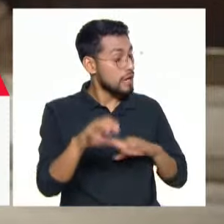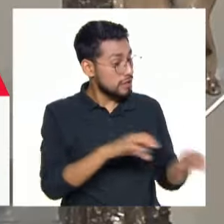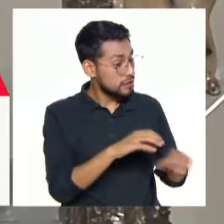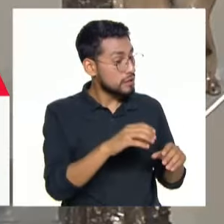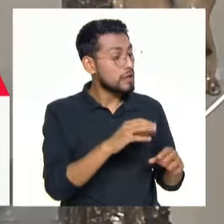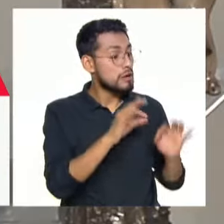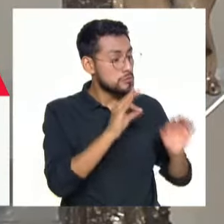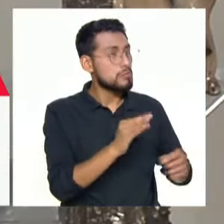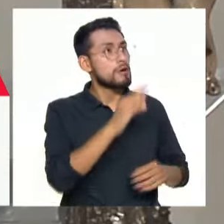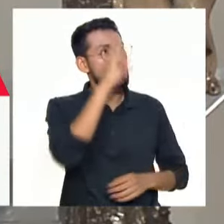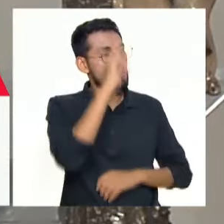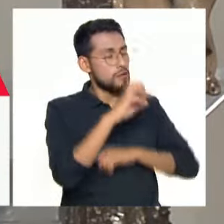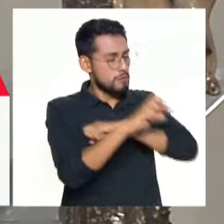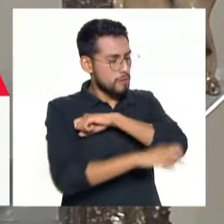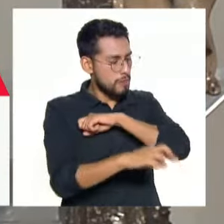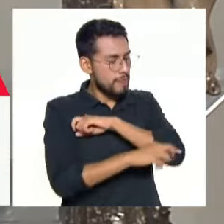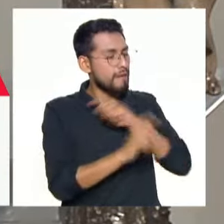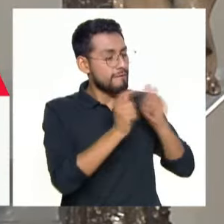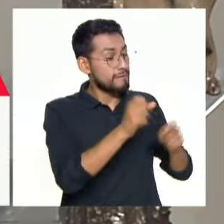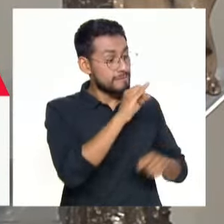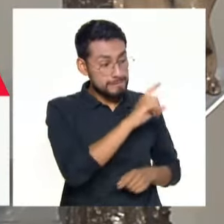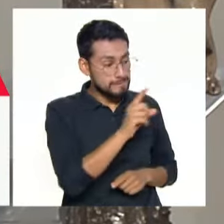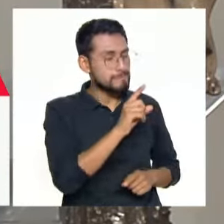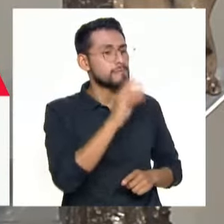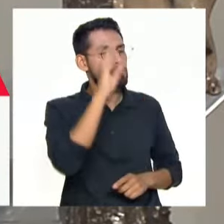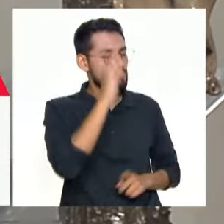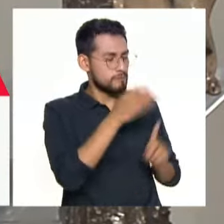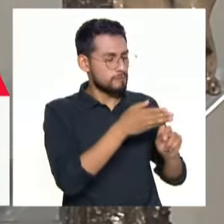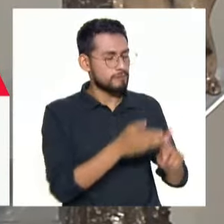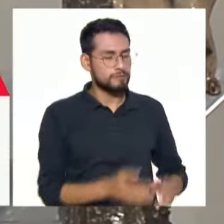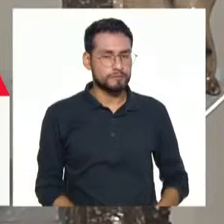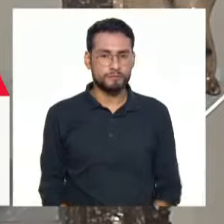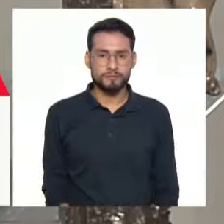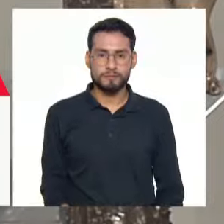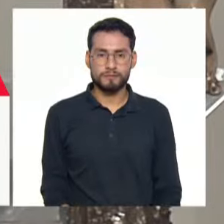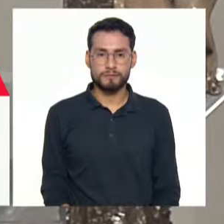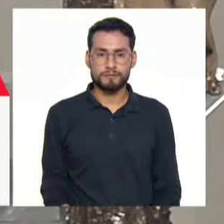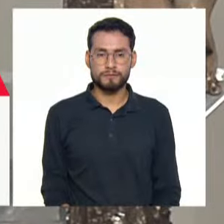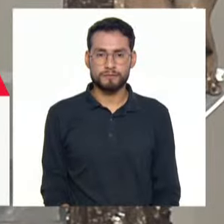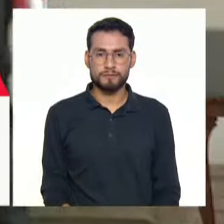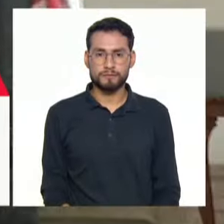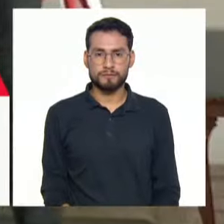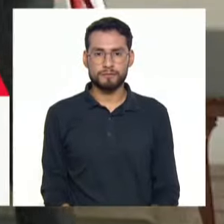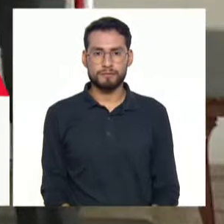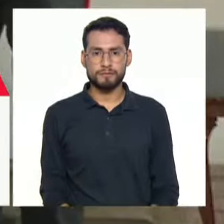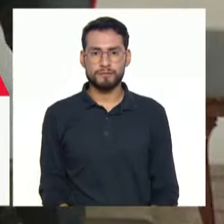hiciera, que Dios y la patria lo premien, y si no, se lo demanden.